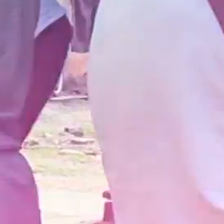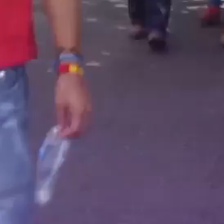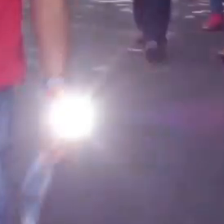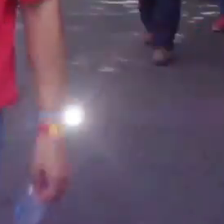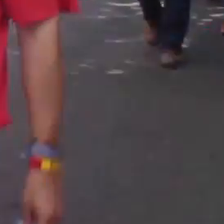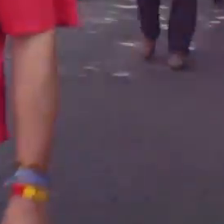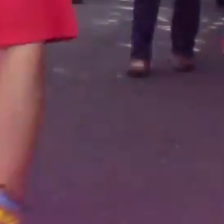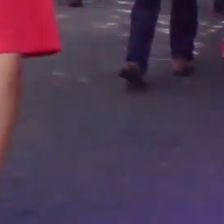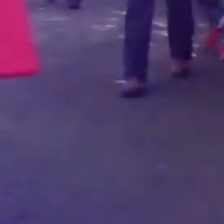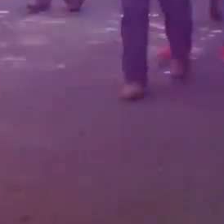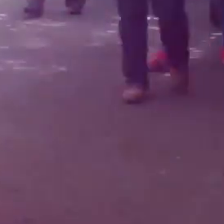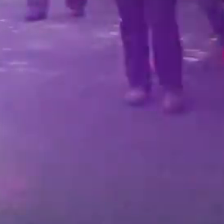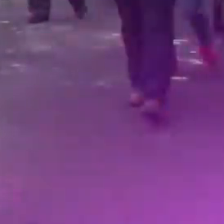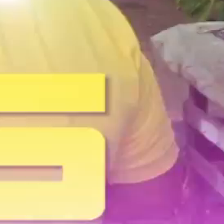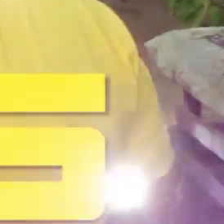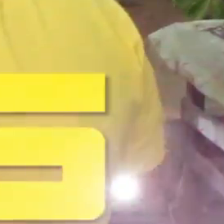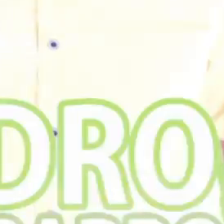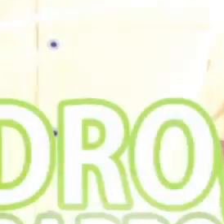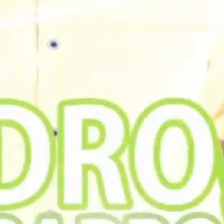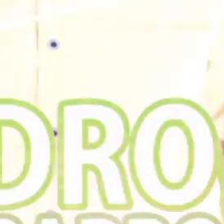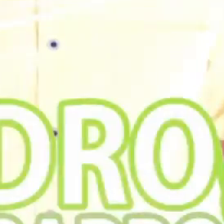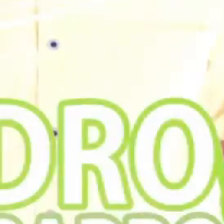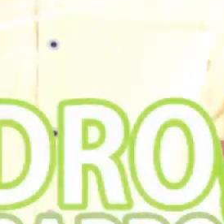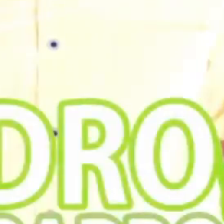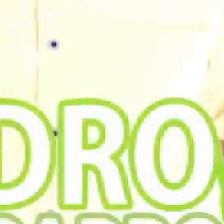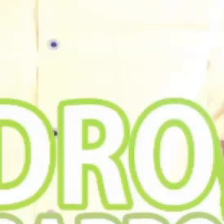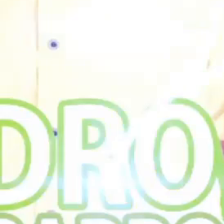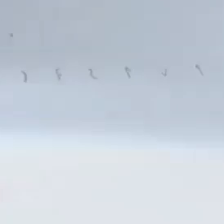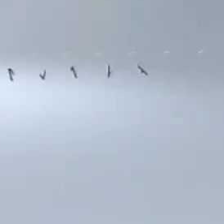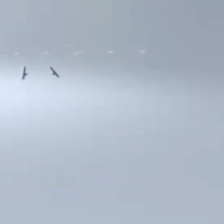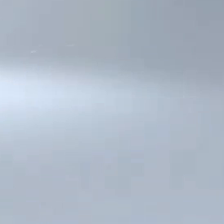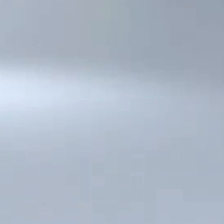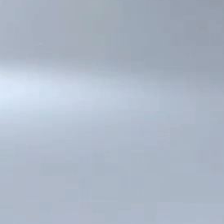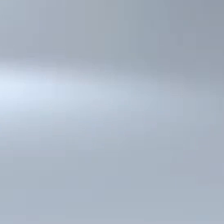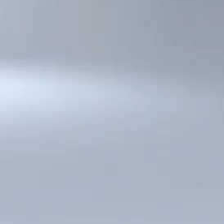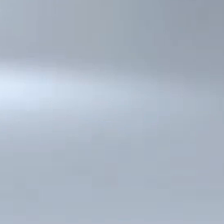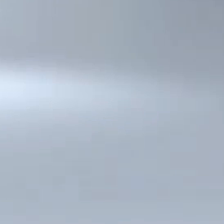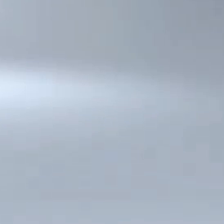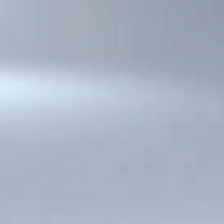aspirando con fuerza por mi ciudad. Pedro.